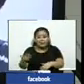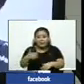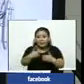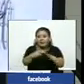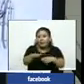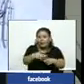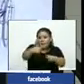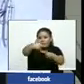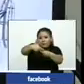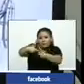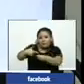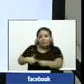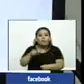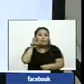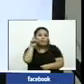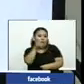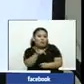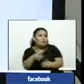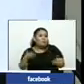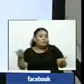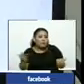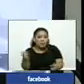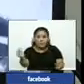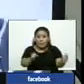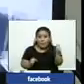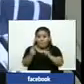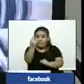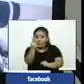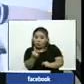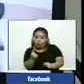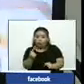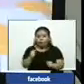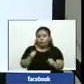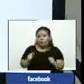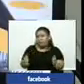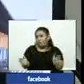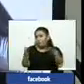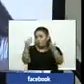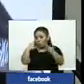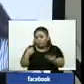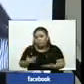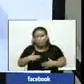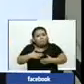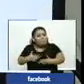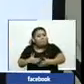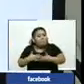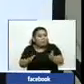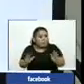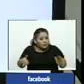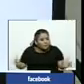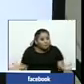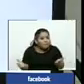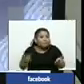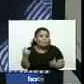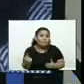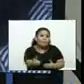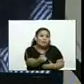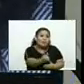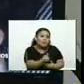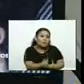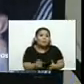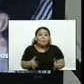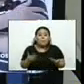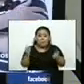de servicio en las cuales se harán presentes talentos que de forma voluntaria se suman para incentivar a las personas